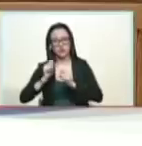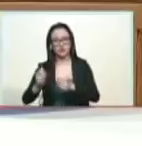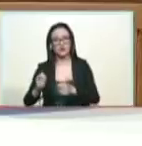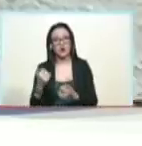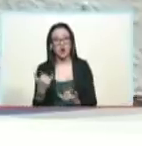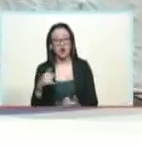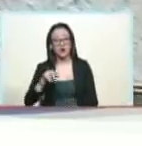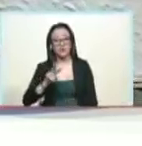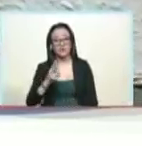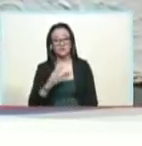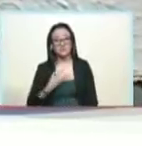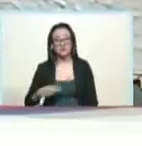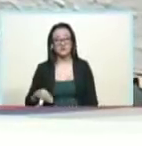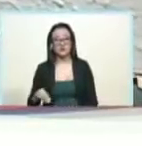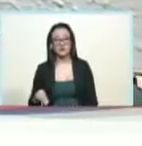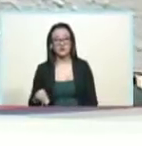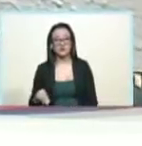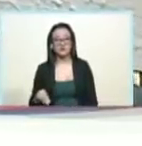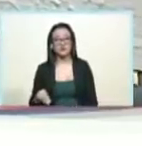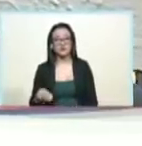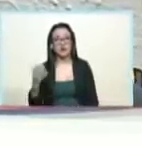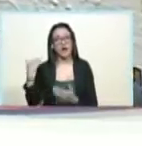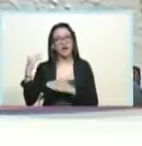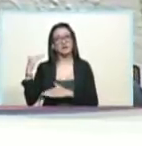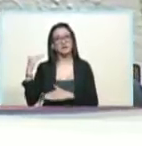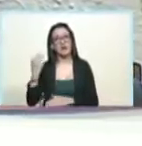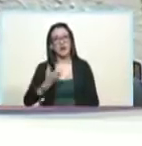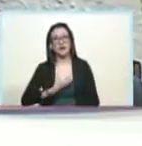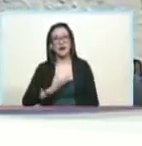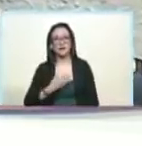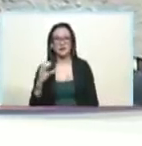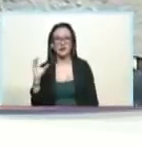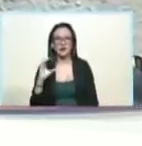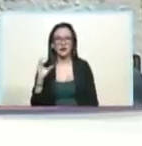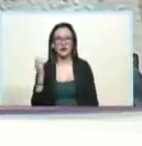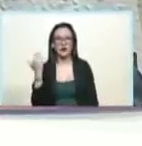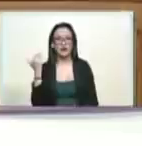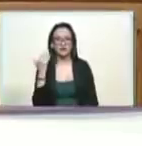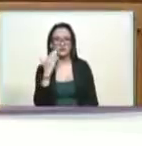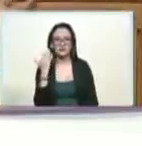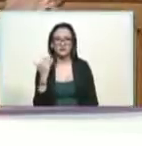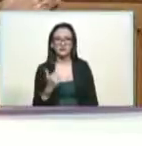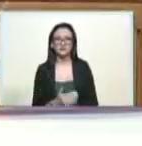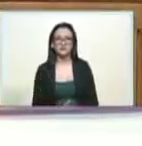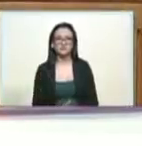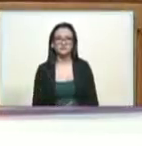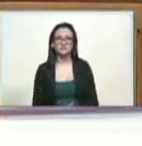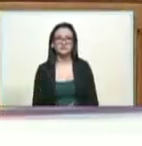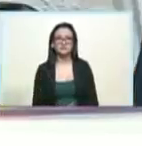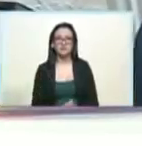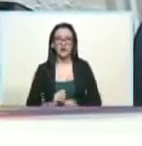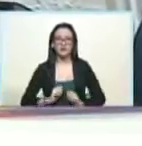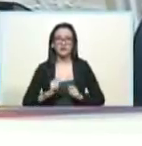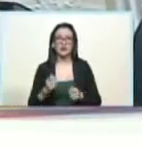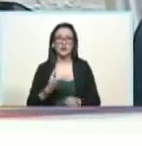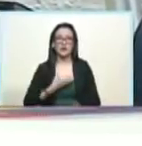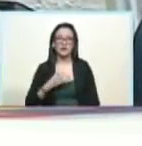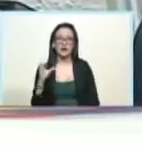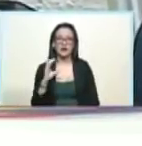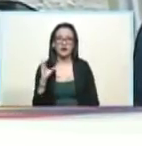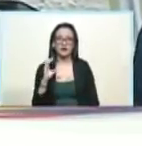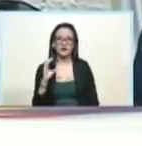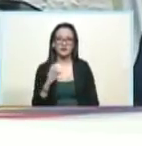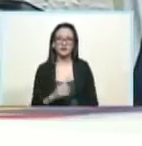hoy vicepresidente. En aquella época era alcalde de Caracas. Estaba entregando la alcaldía de Caracas,